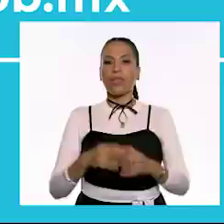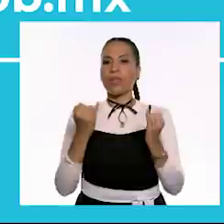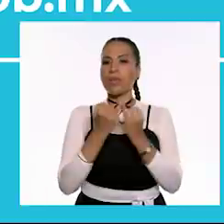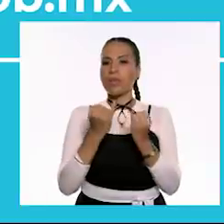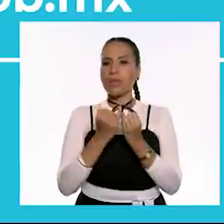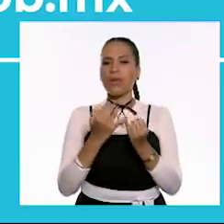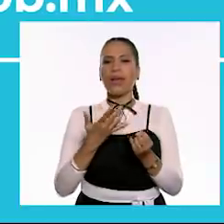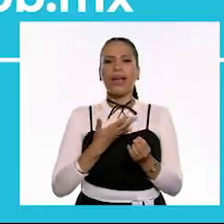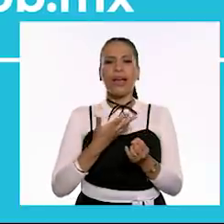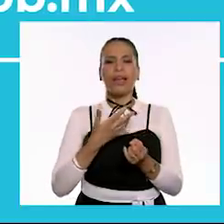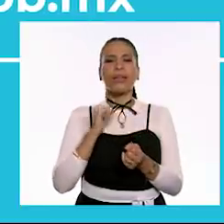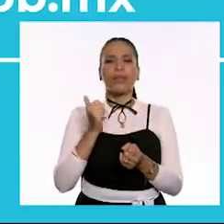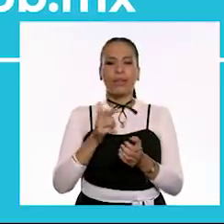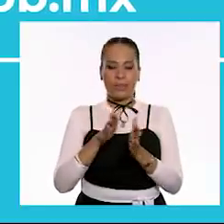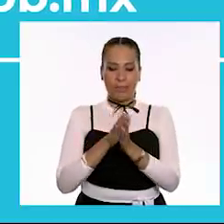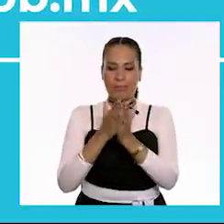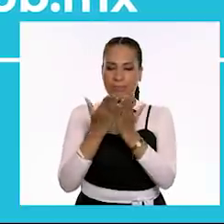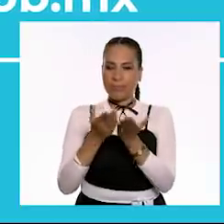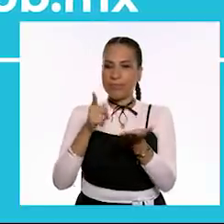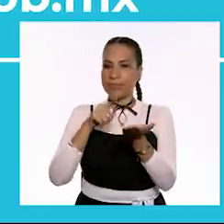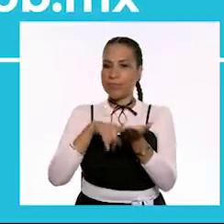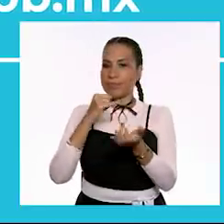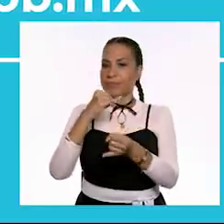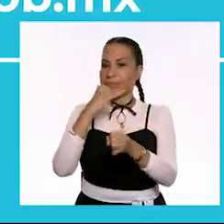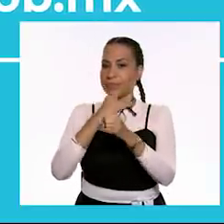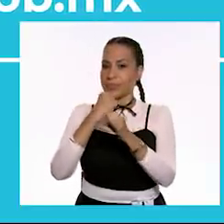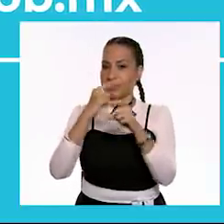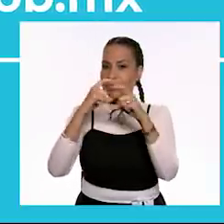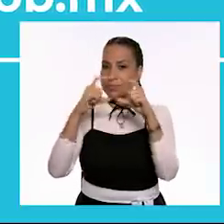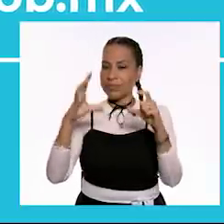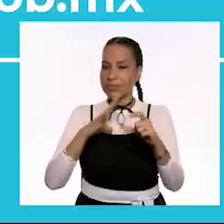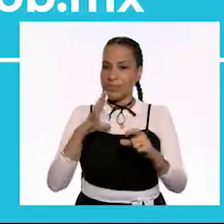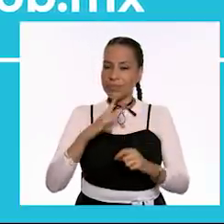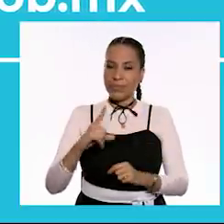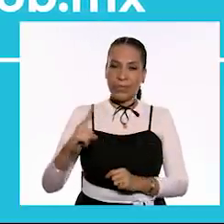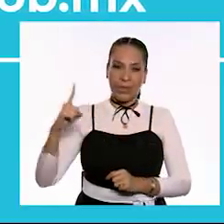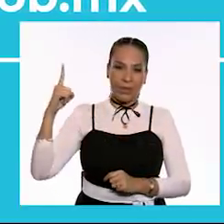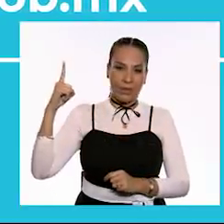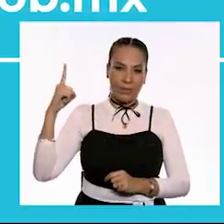También puedes encontrar los libros de texto en la página